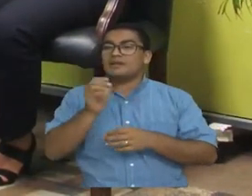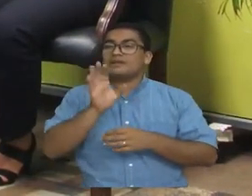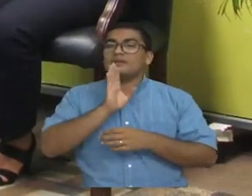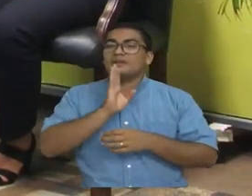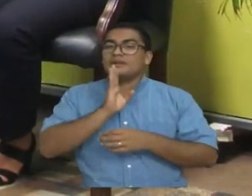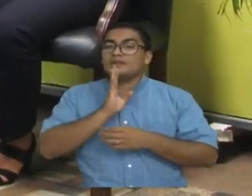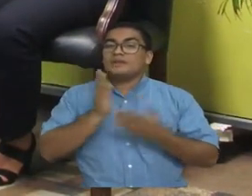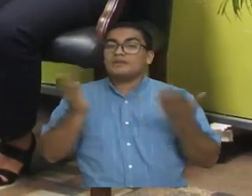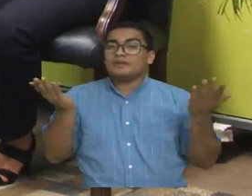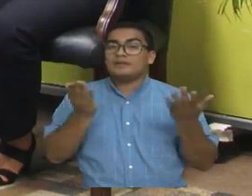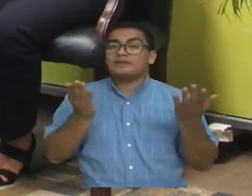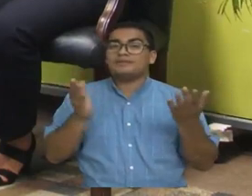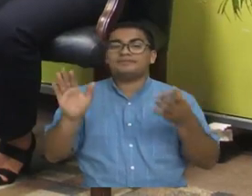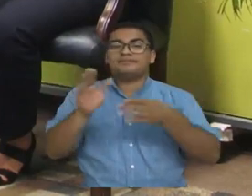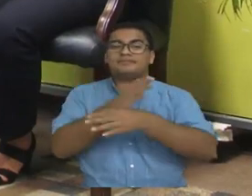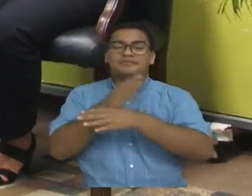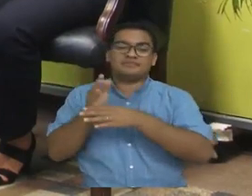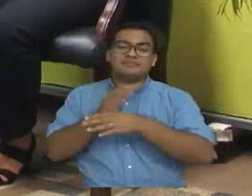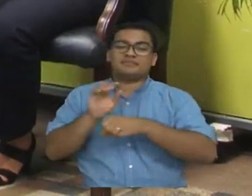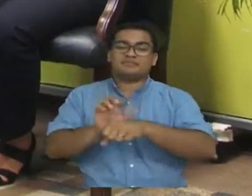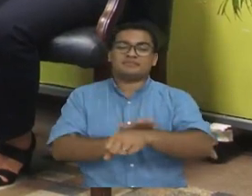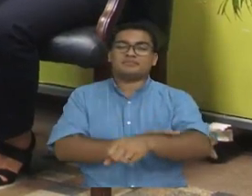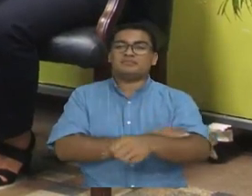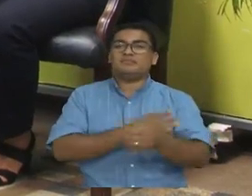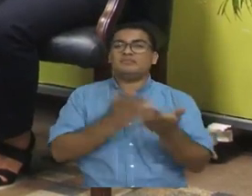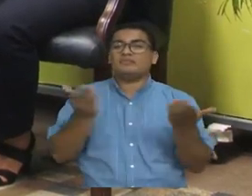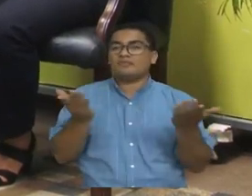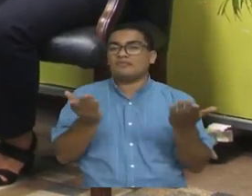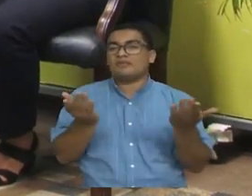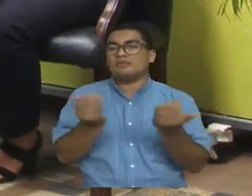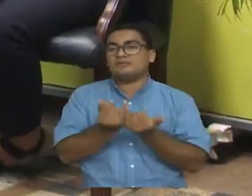es multisensorial, o sea,